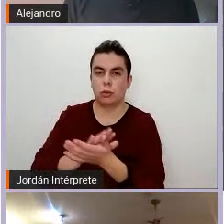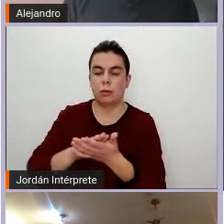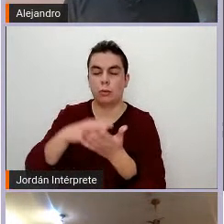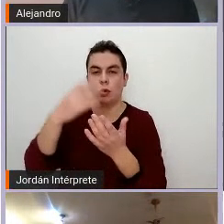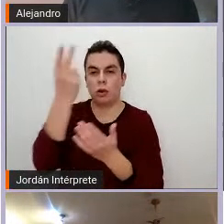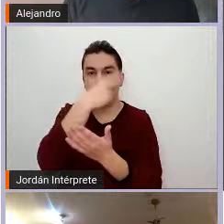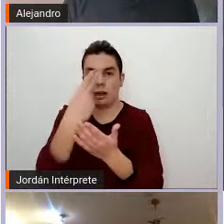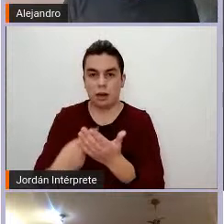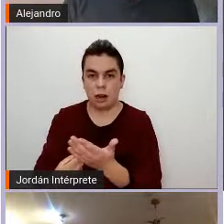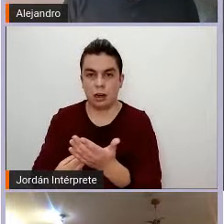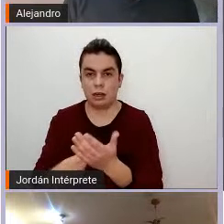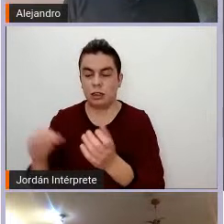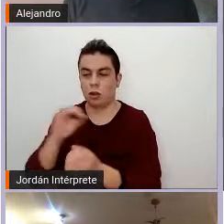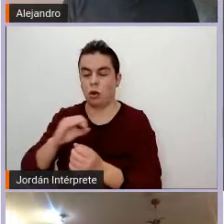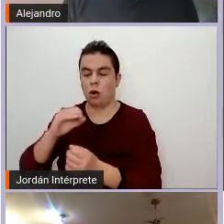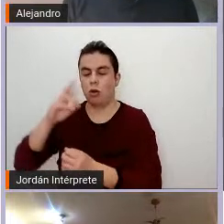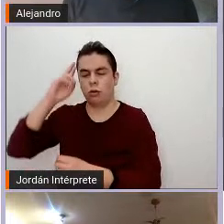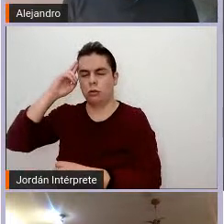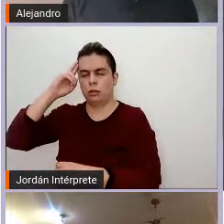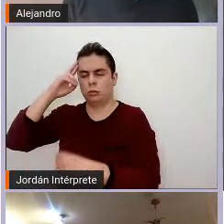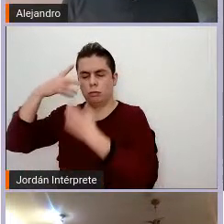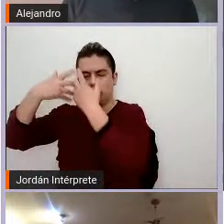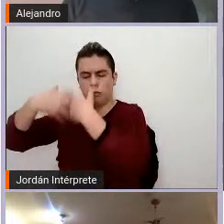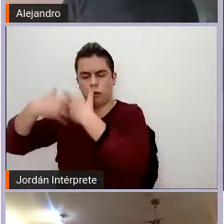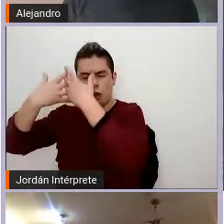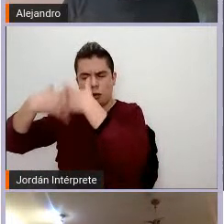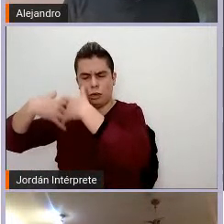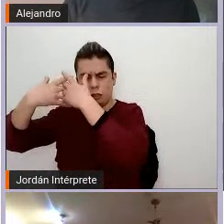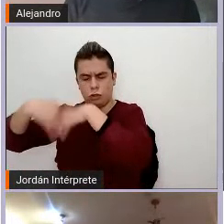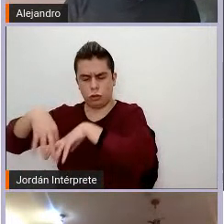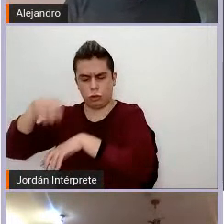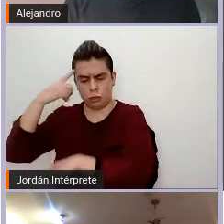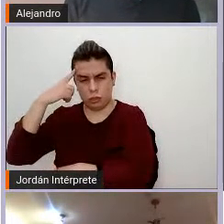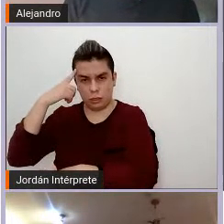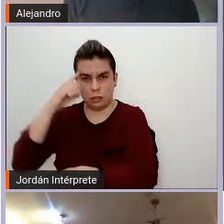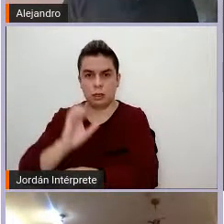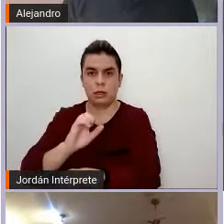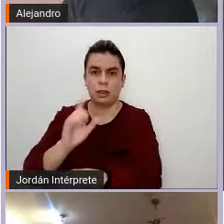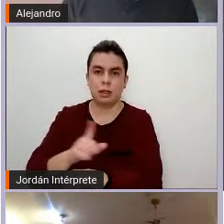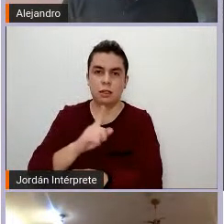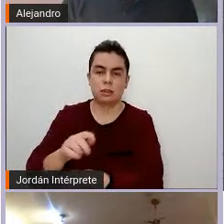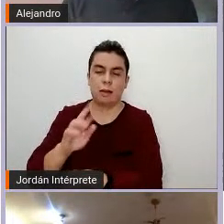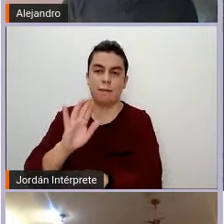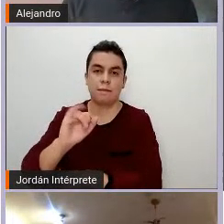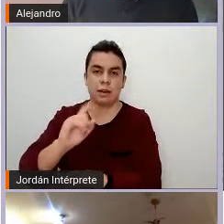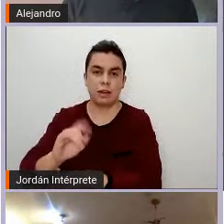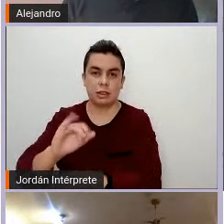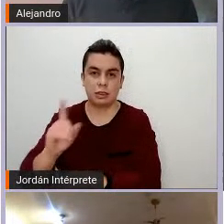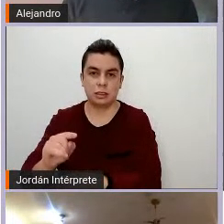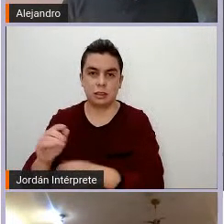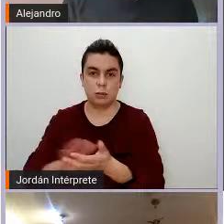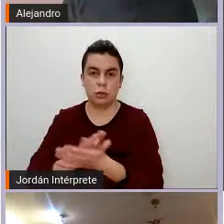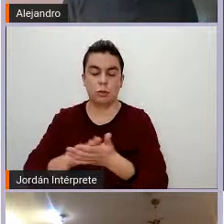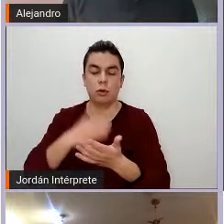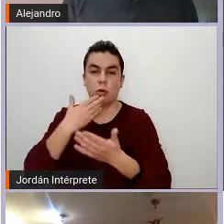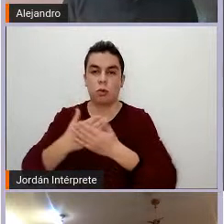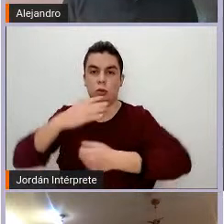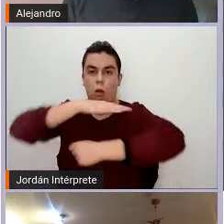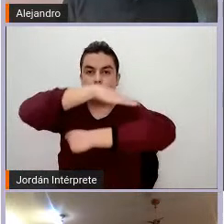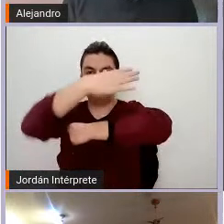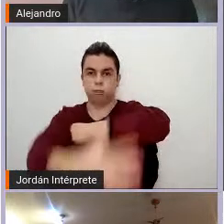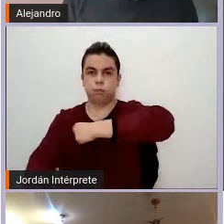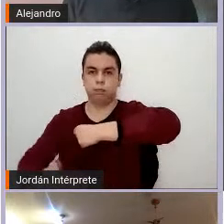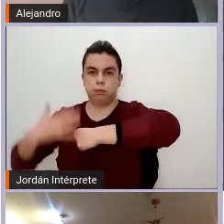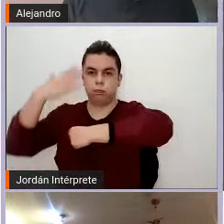o en la retórica. La genealogía de la éfrasis está normalmente referida al relato del escudo de Aquiles, que es descrito